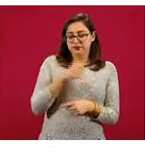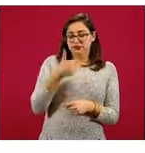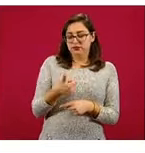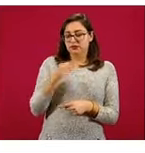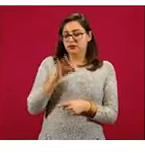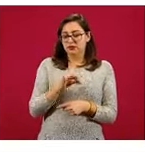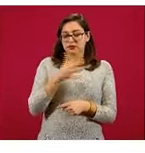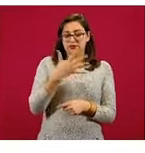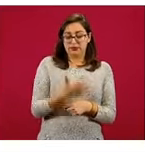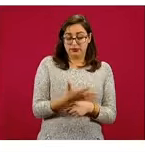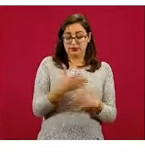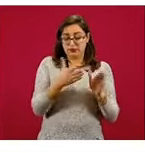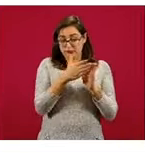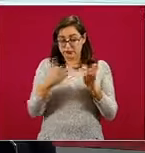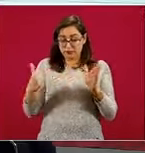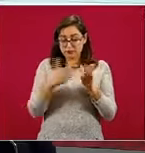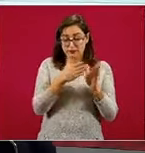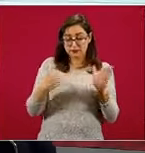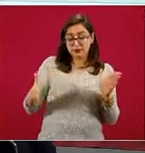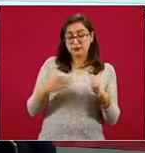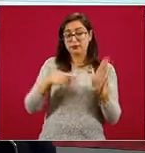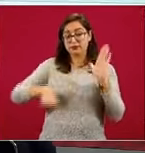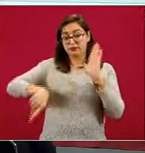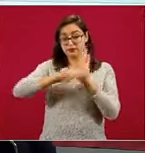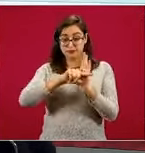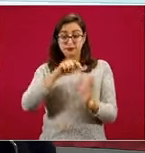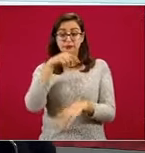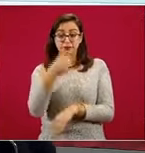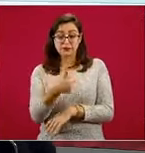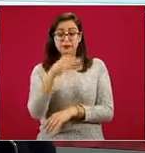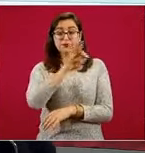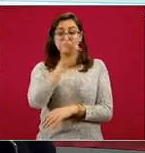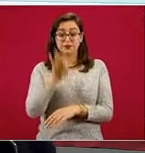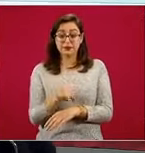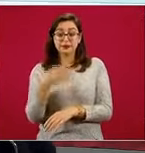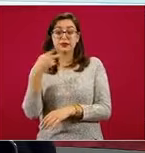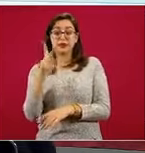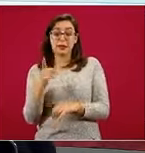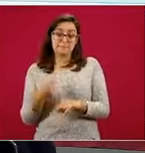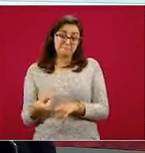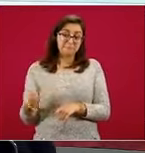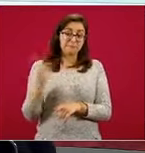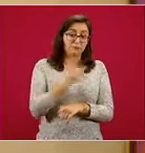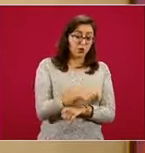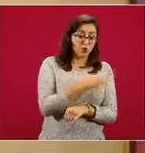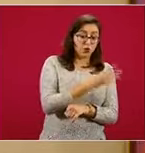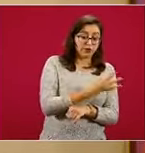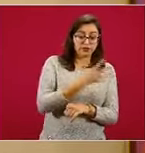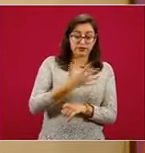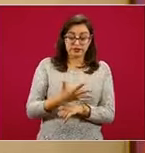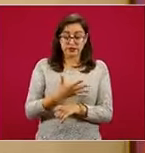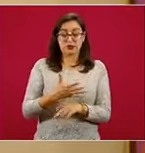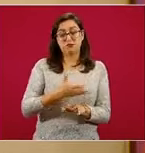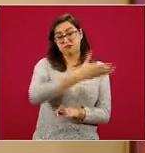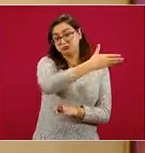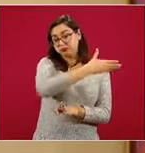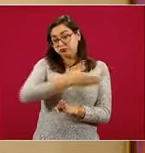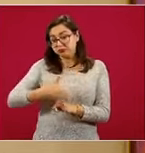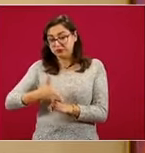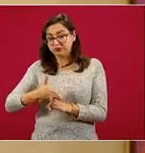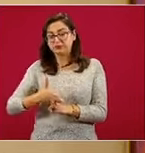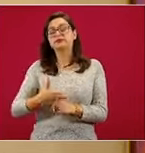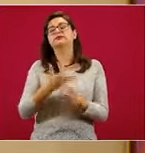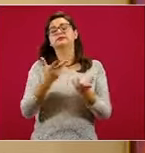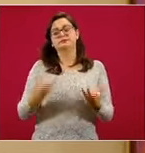y 45, donde teníamos menos 6% entre esas 2 semanas, pero para efecto de la tendencia de lo que va de la epidemia,